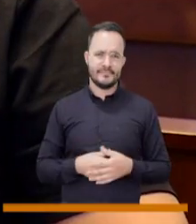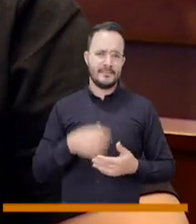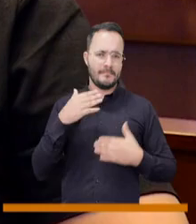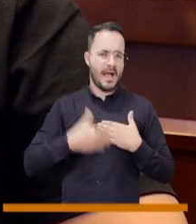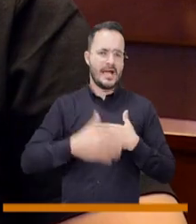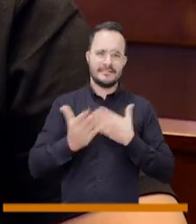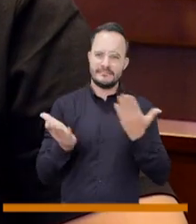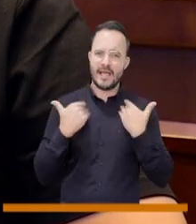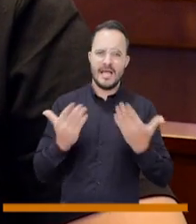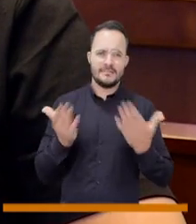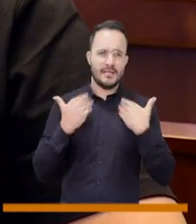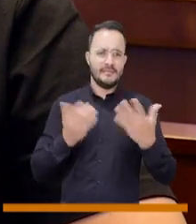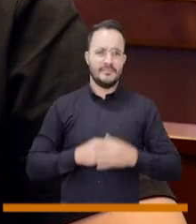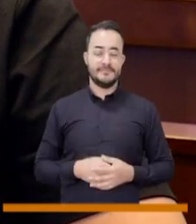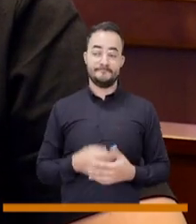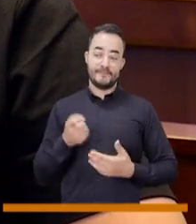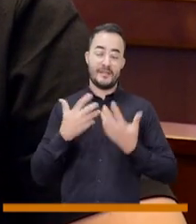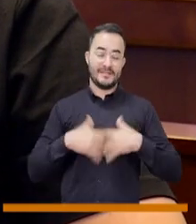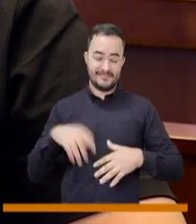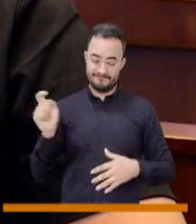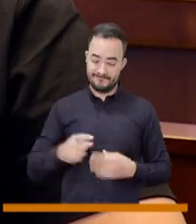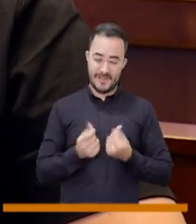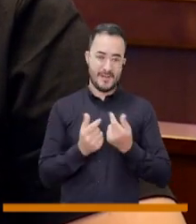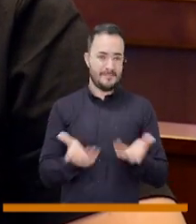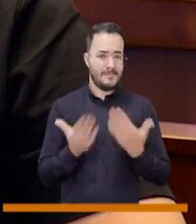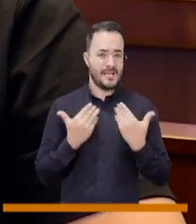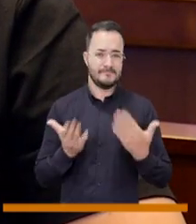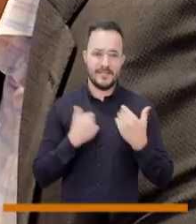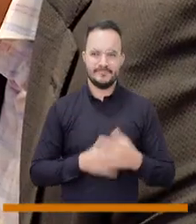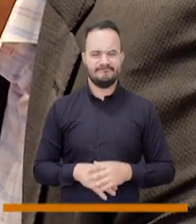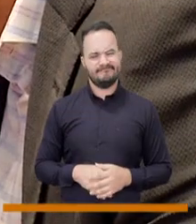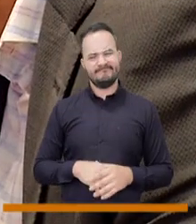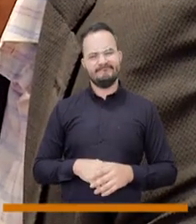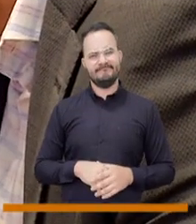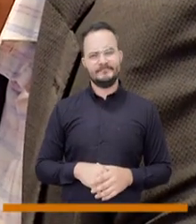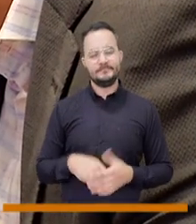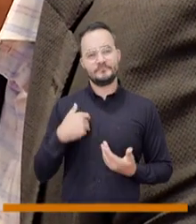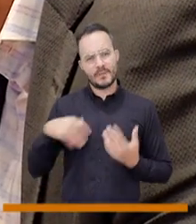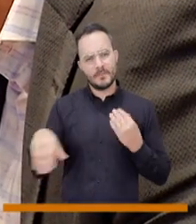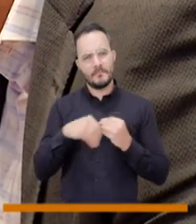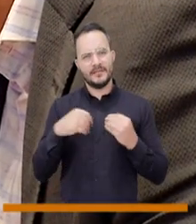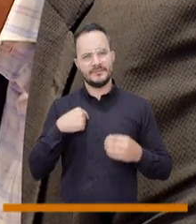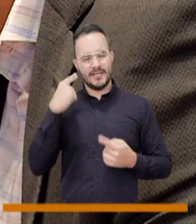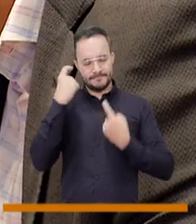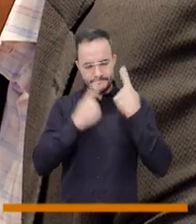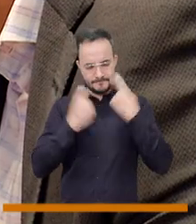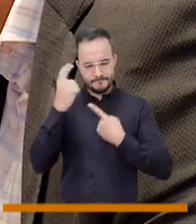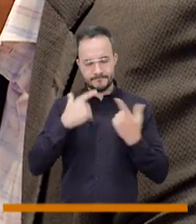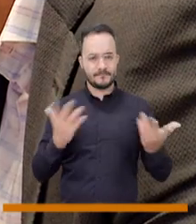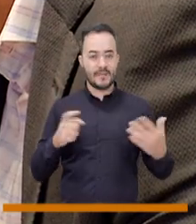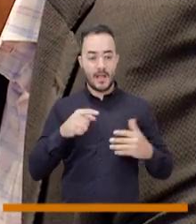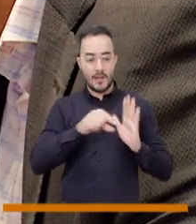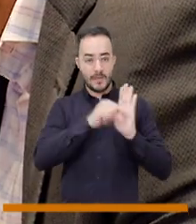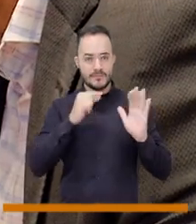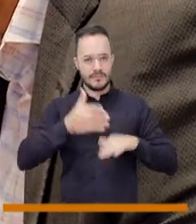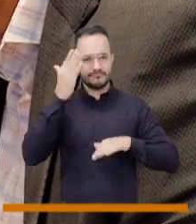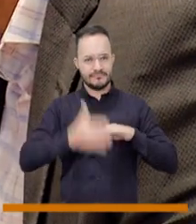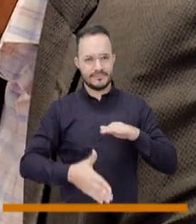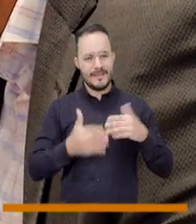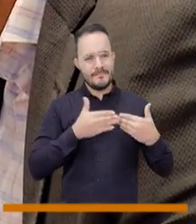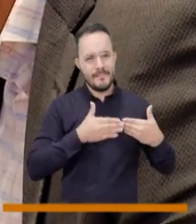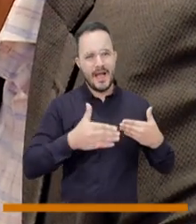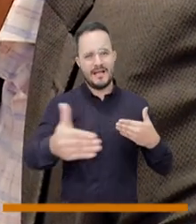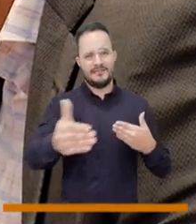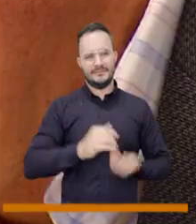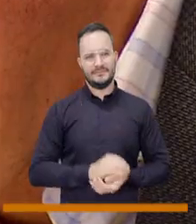fondo porque la inyección de capital que necesita la empresa es muy alta. También hemos pedido, y estoy de acuerdo, en que se amplíe la cláusula de protección